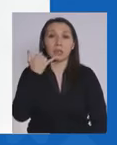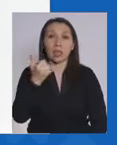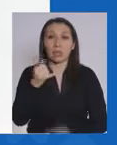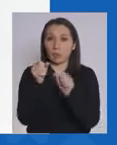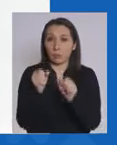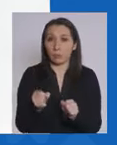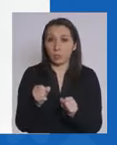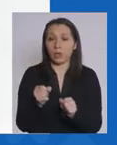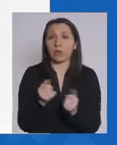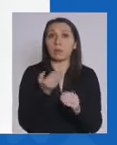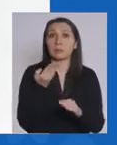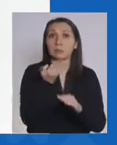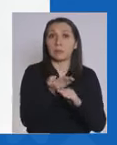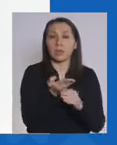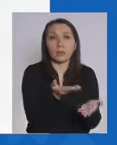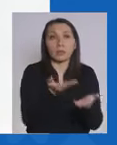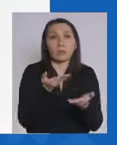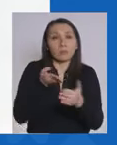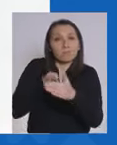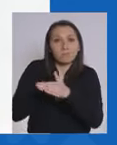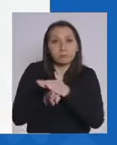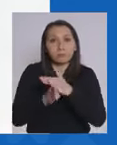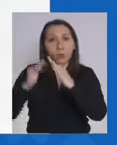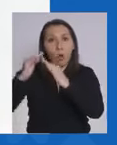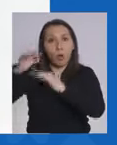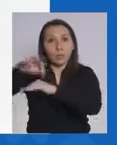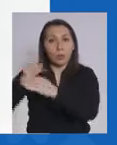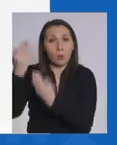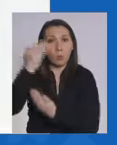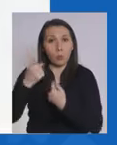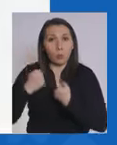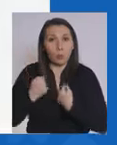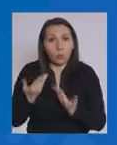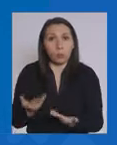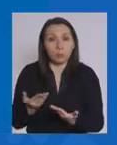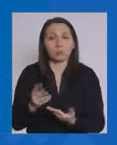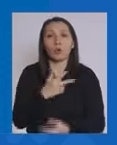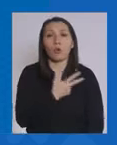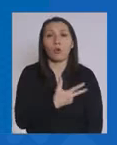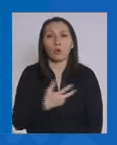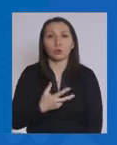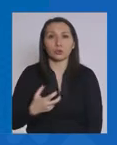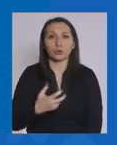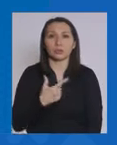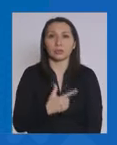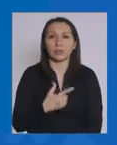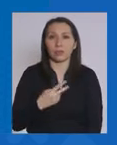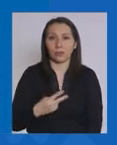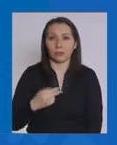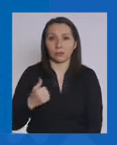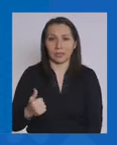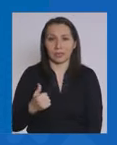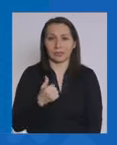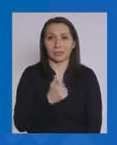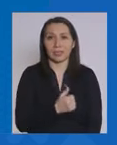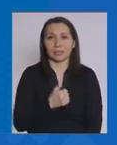pueden llamar para poder acceder a una residencia es el 807 26